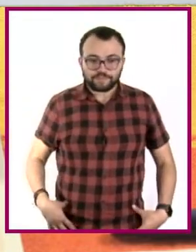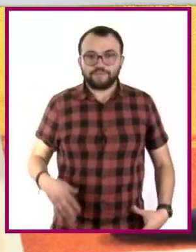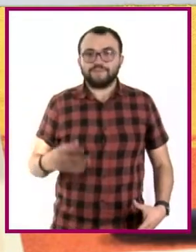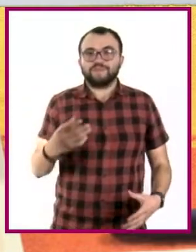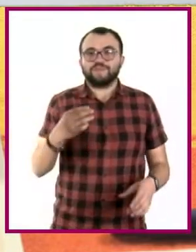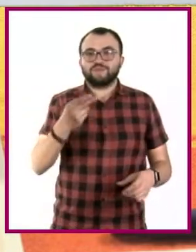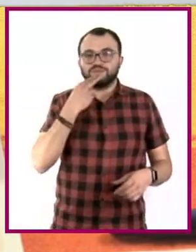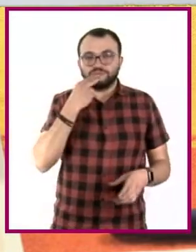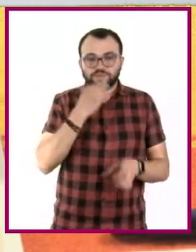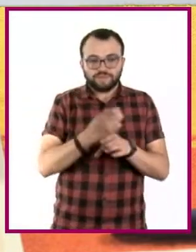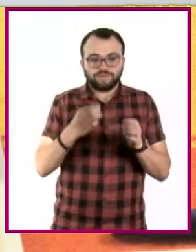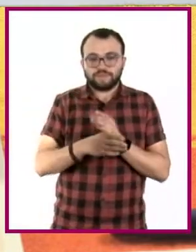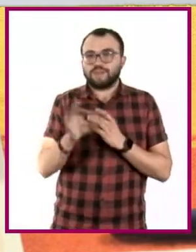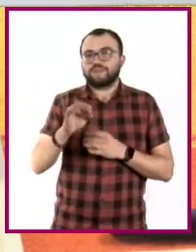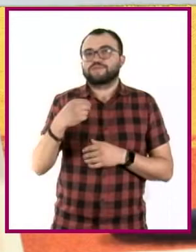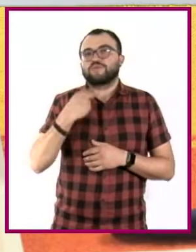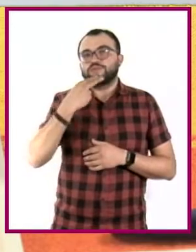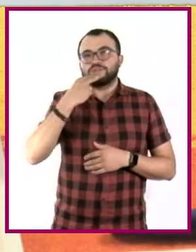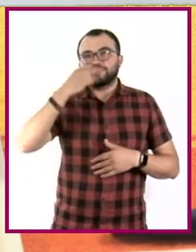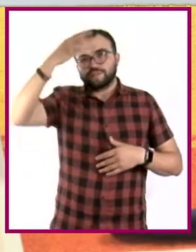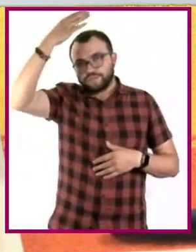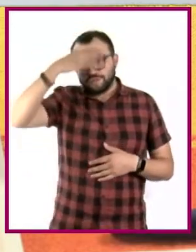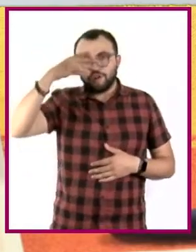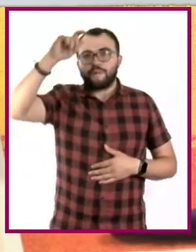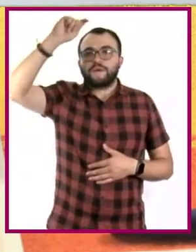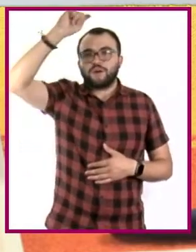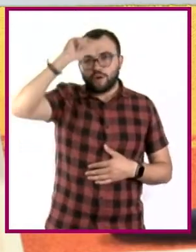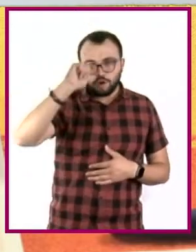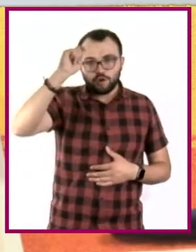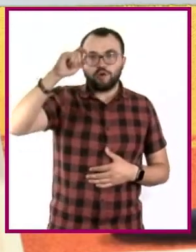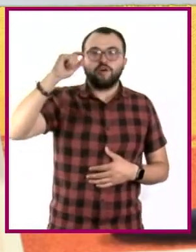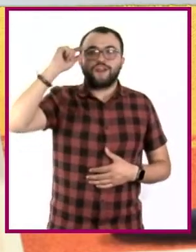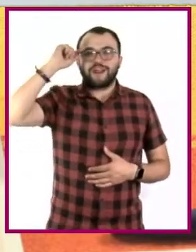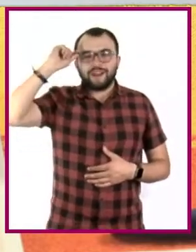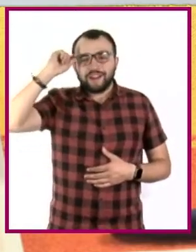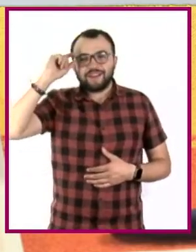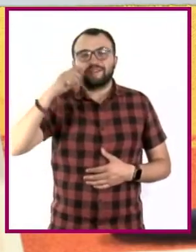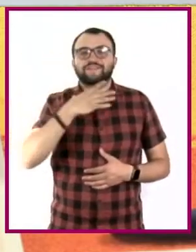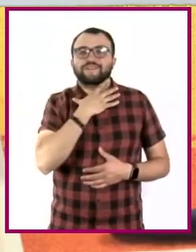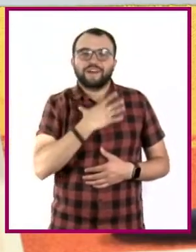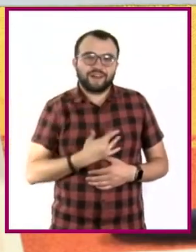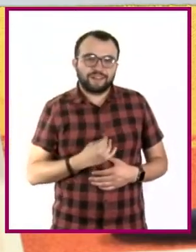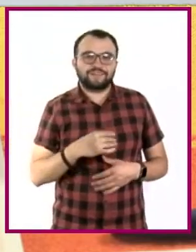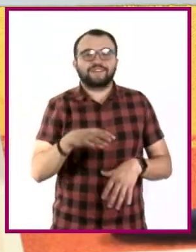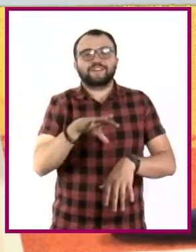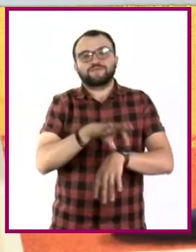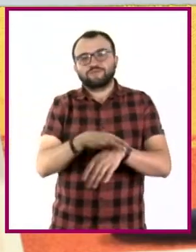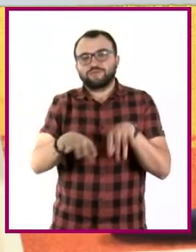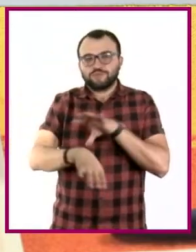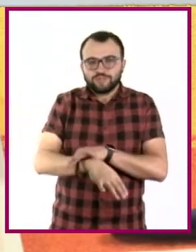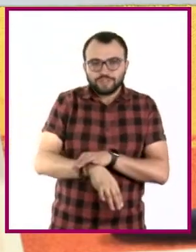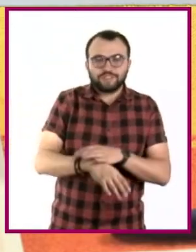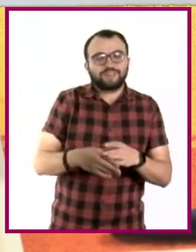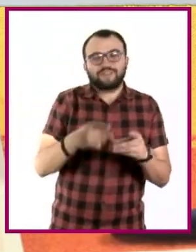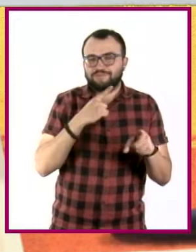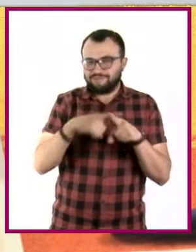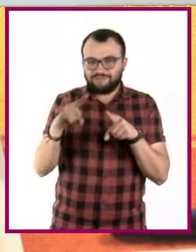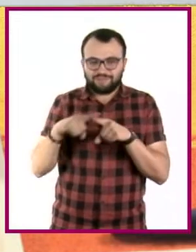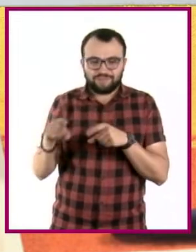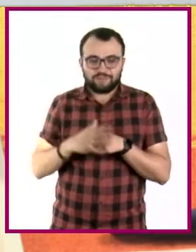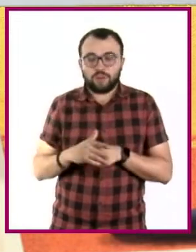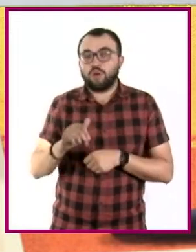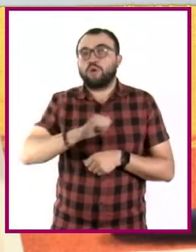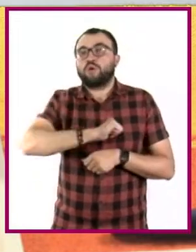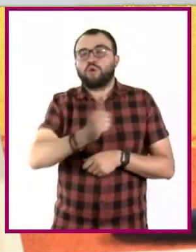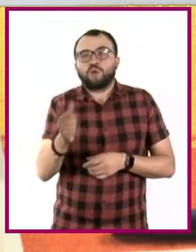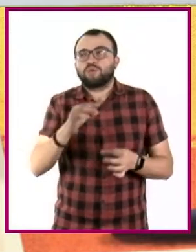decir, que si usamos sombreros, gorras, lentes, cadenas, pulseras, etc., ¿no? Otro